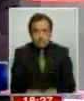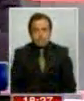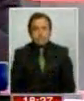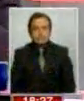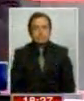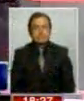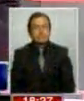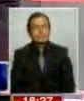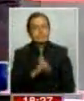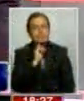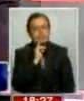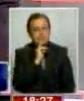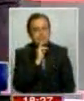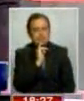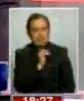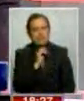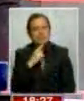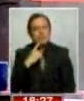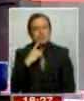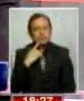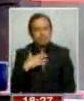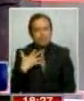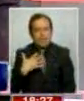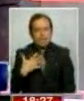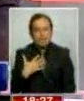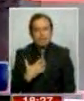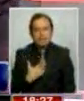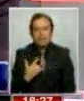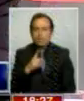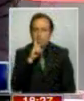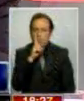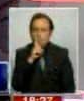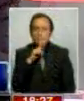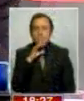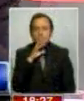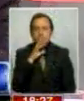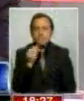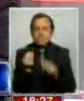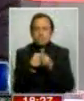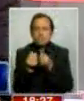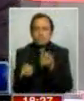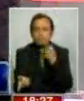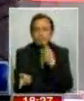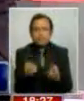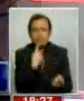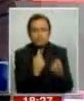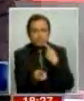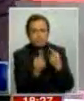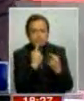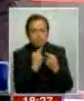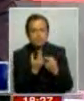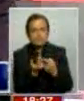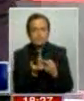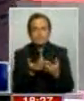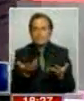bien importante y quiero tomarme aquí, digamos, un minuto porque me han hecho muchas consultas, por ejemplo, desde,